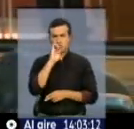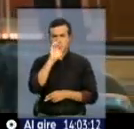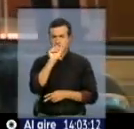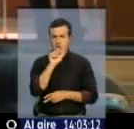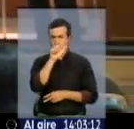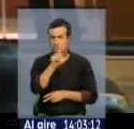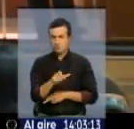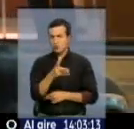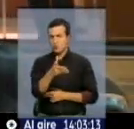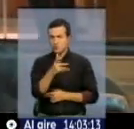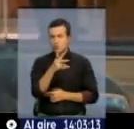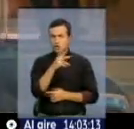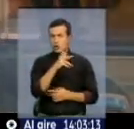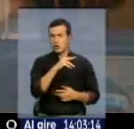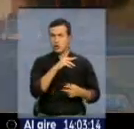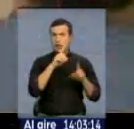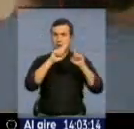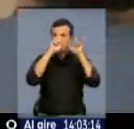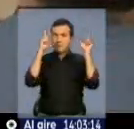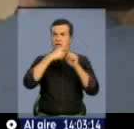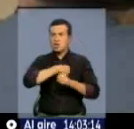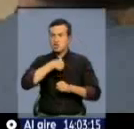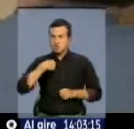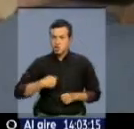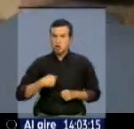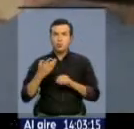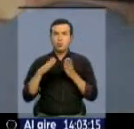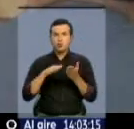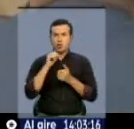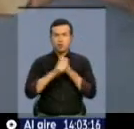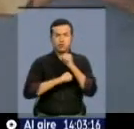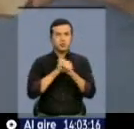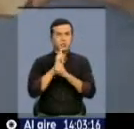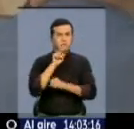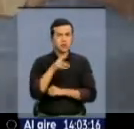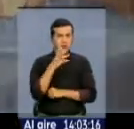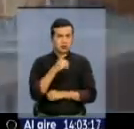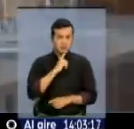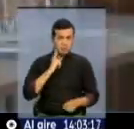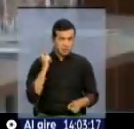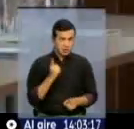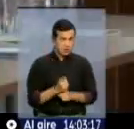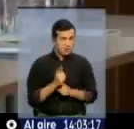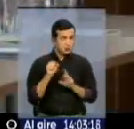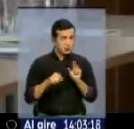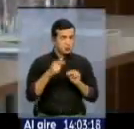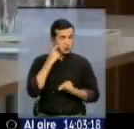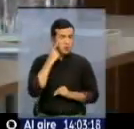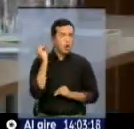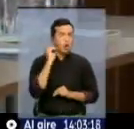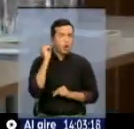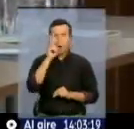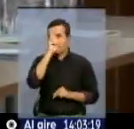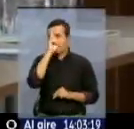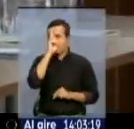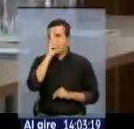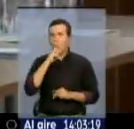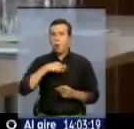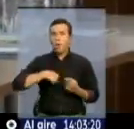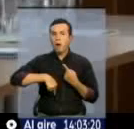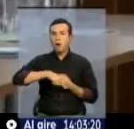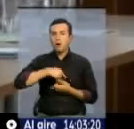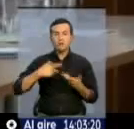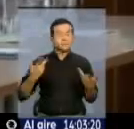Ricardo R. con los inversionistas chinos y Odebrecht, falleció en el 2014, como asegura el familiar del segundo mandatario, o solo es una coartada para